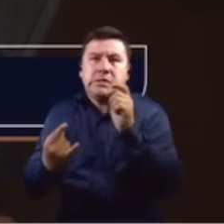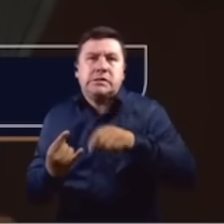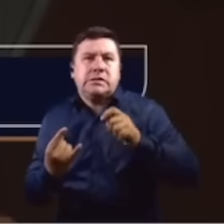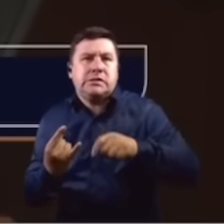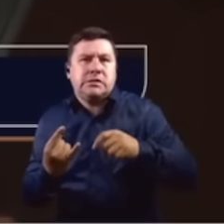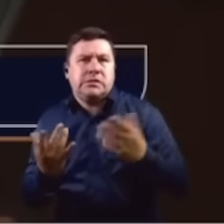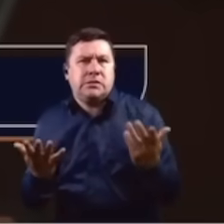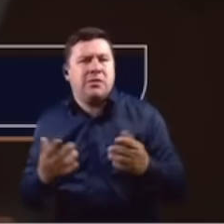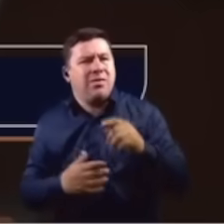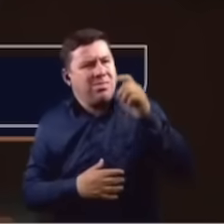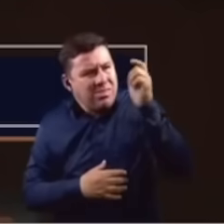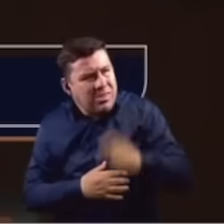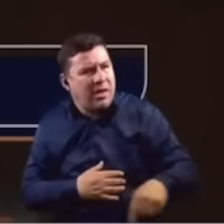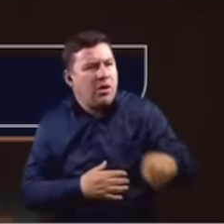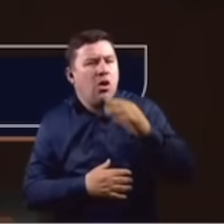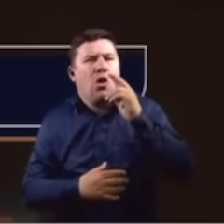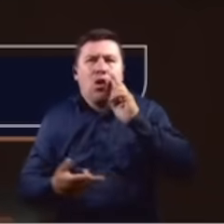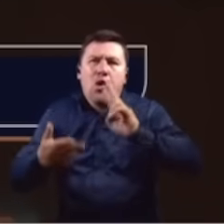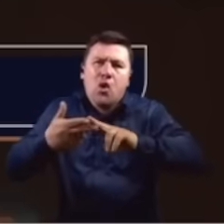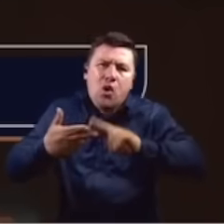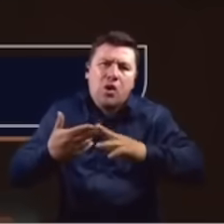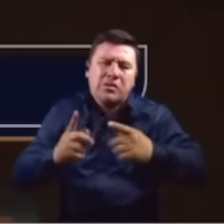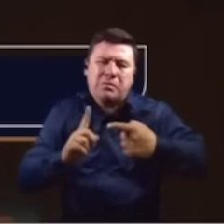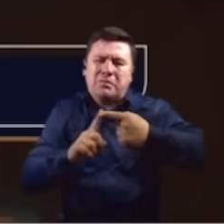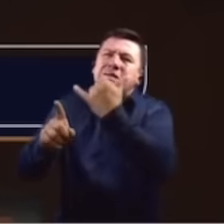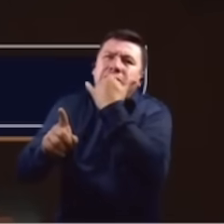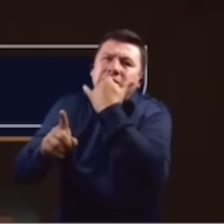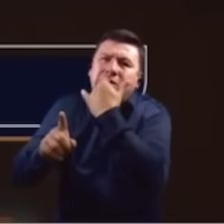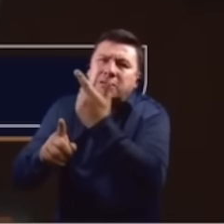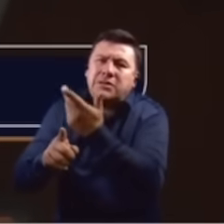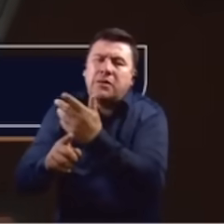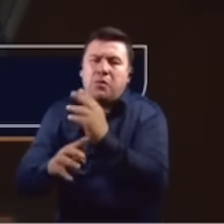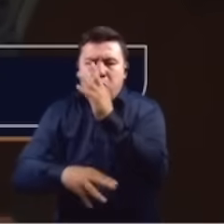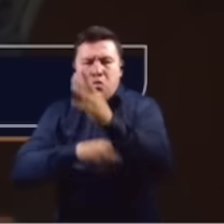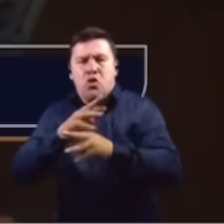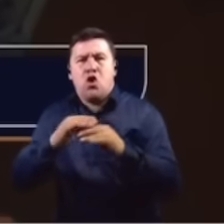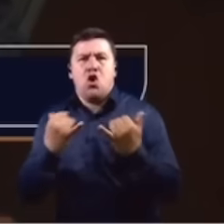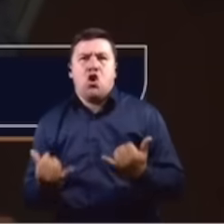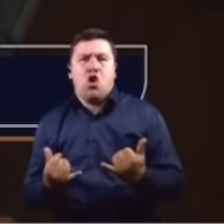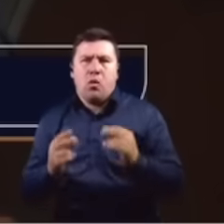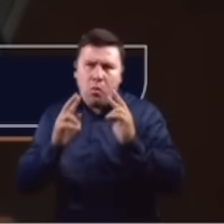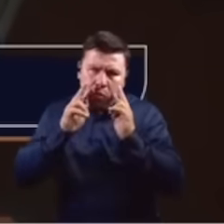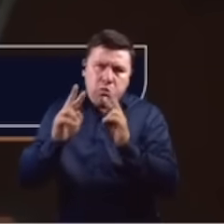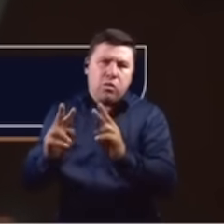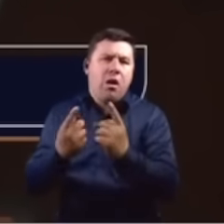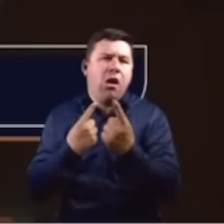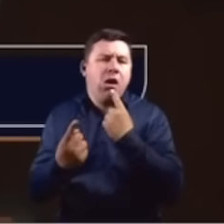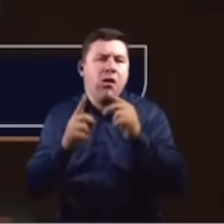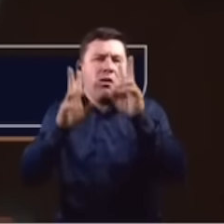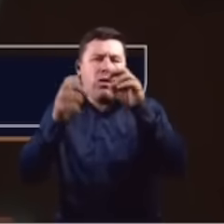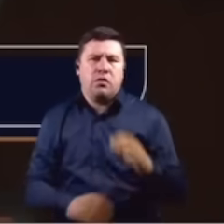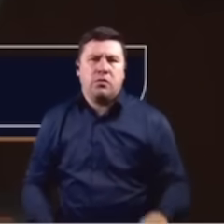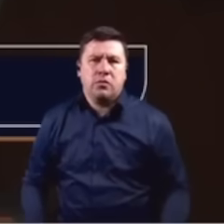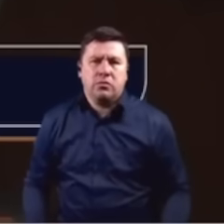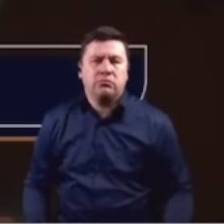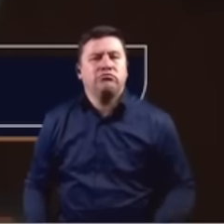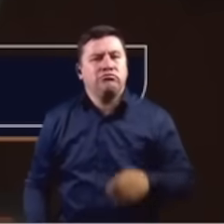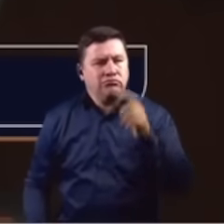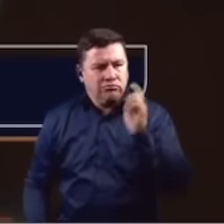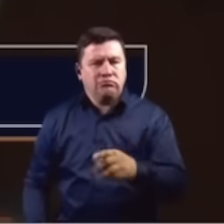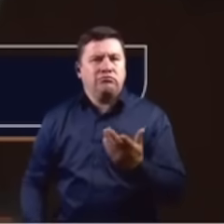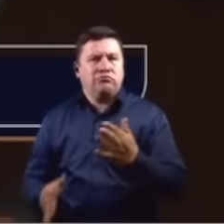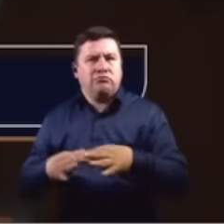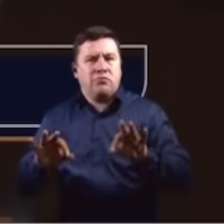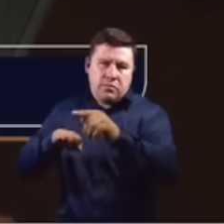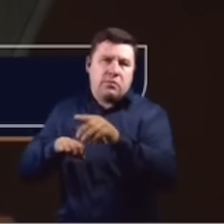necesaria. Tenemos que conocer de primera mano lo que hoy el mundo entero está viendo y hablando sobre Colombia. Tenemos que hacer